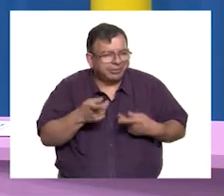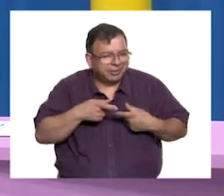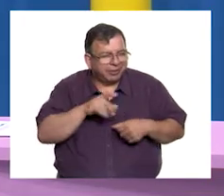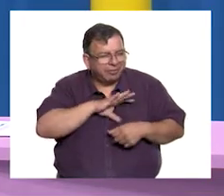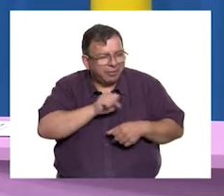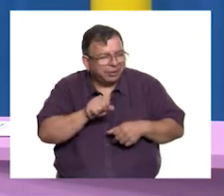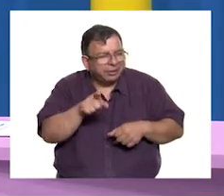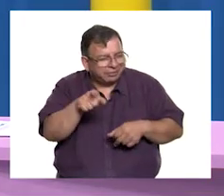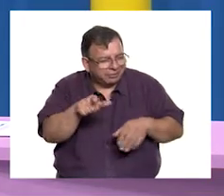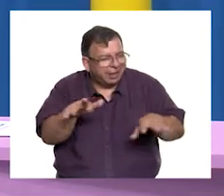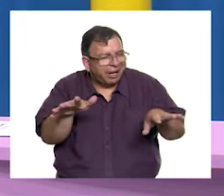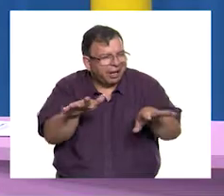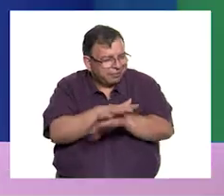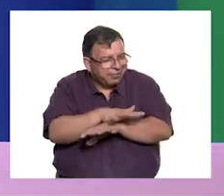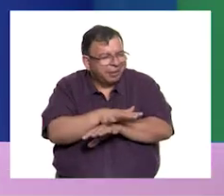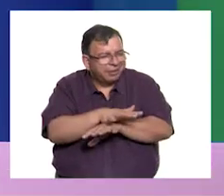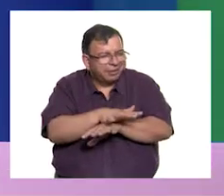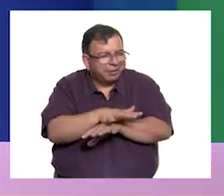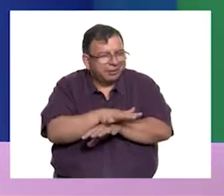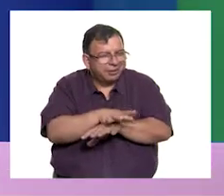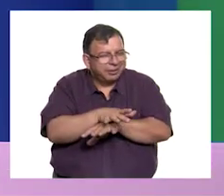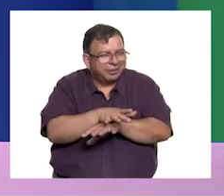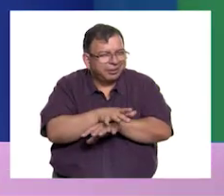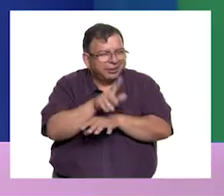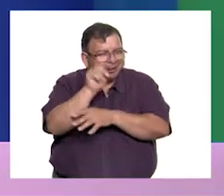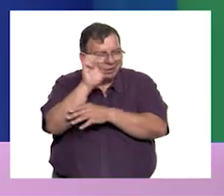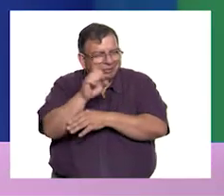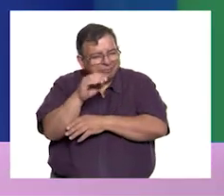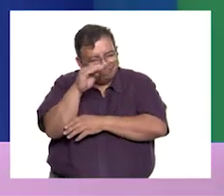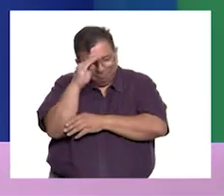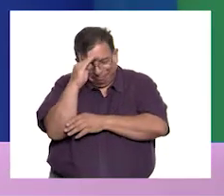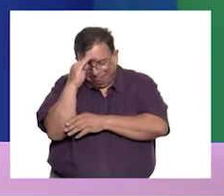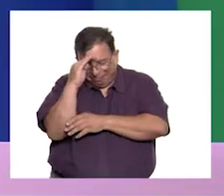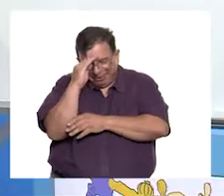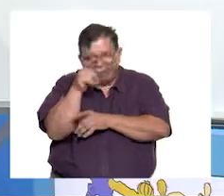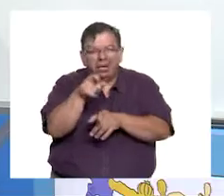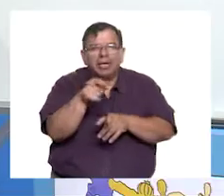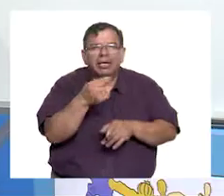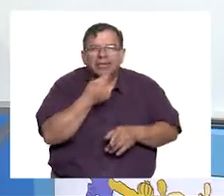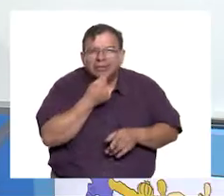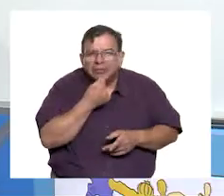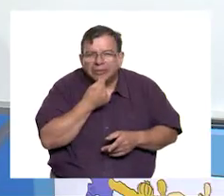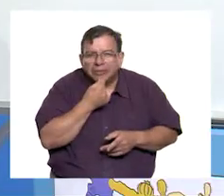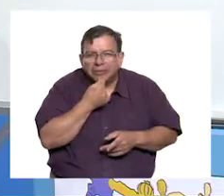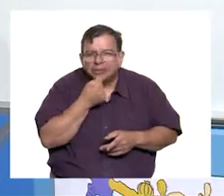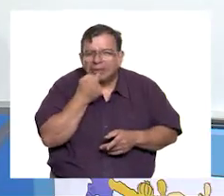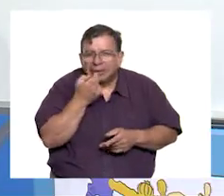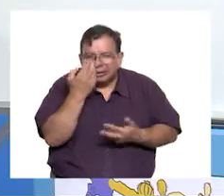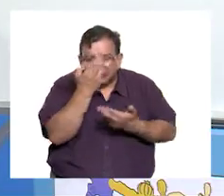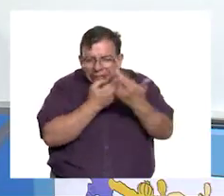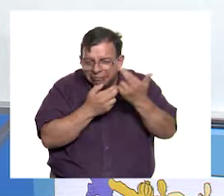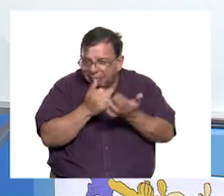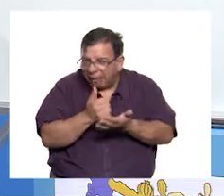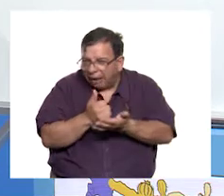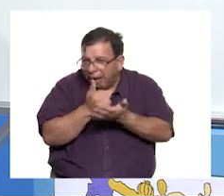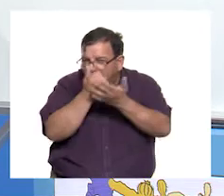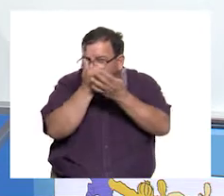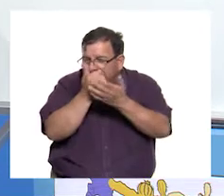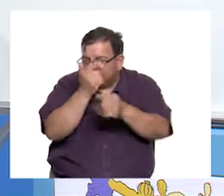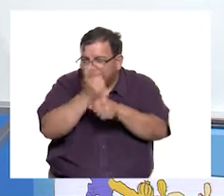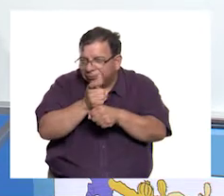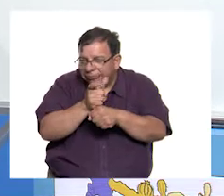favorito. Creo que Tom se quedó pensativo, pero niños y niñas en casa, ¿este análisis les ayudó a descubrir